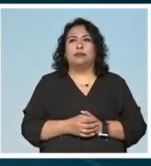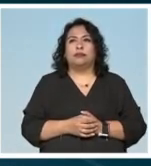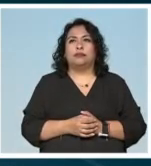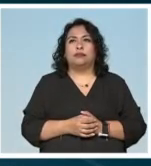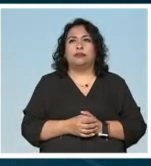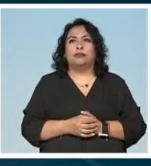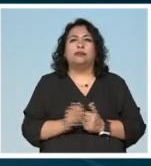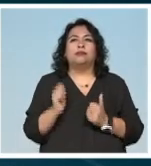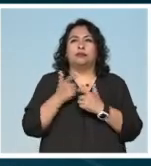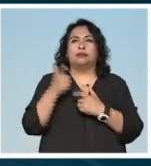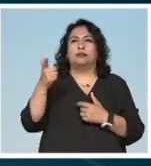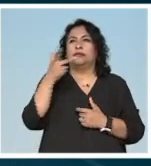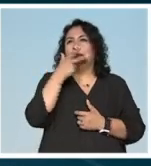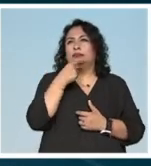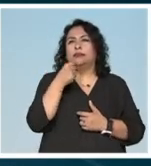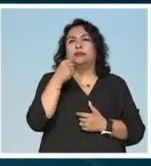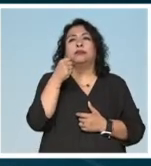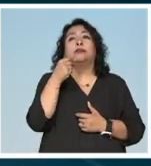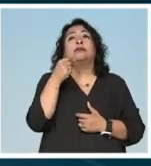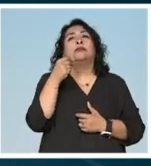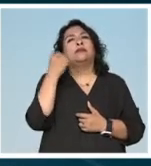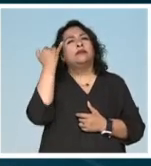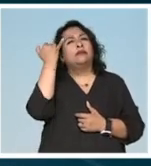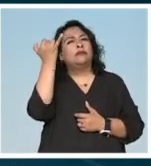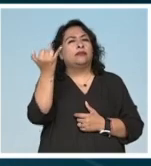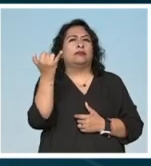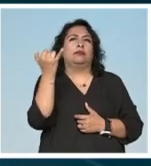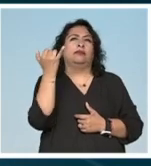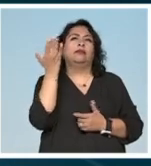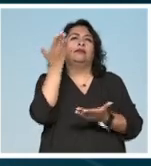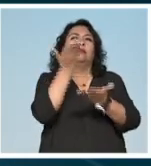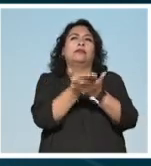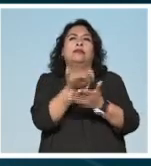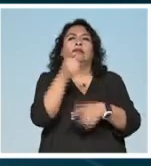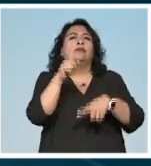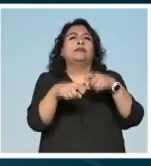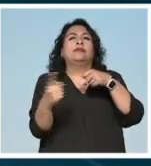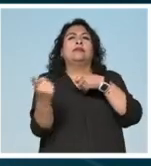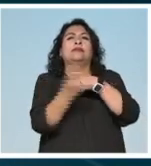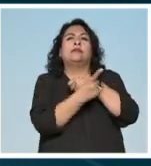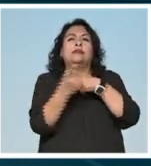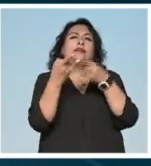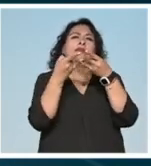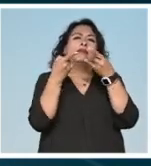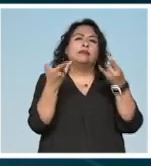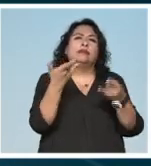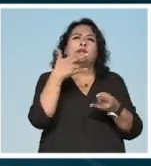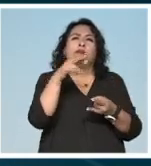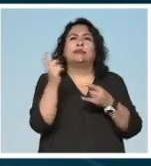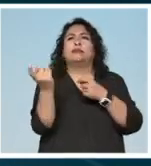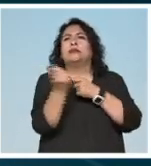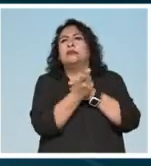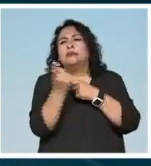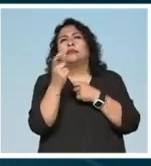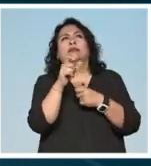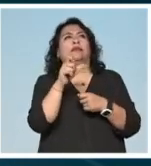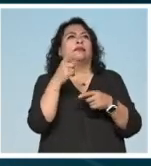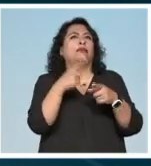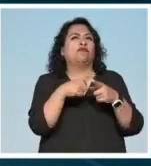Algo que planteaba Gumbrecht en su momento es suspender el automático historiográfico, el automático